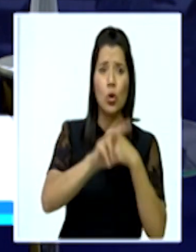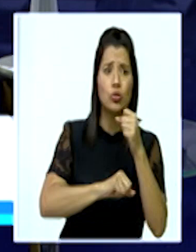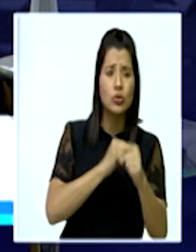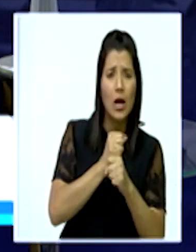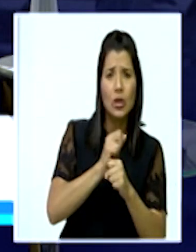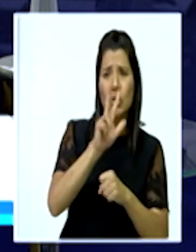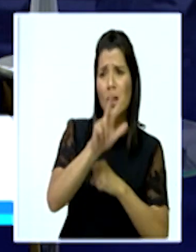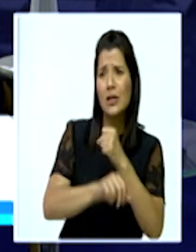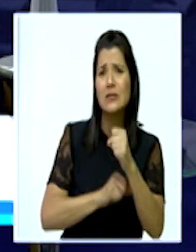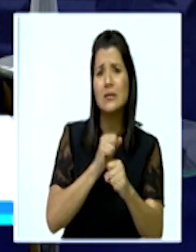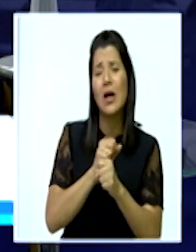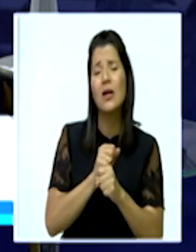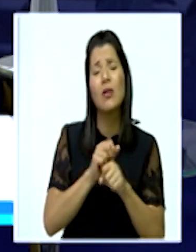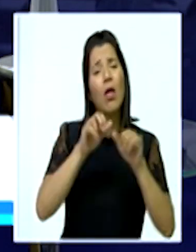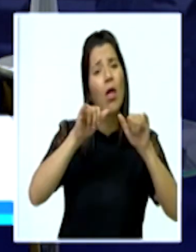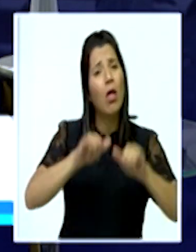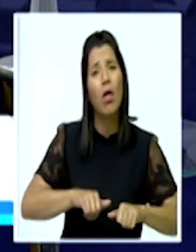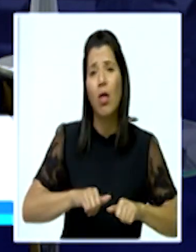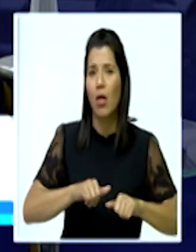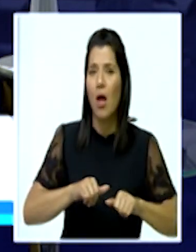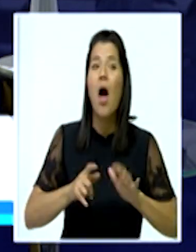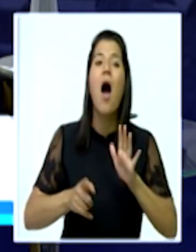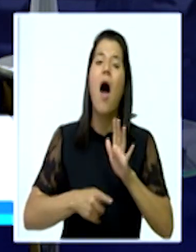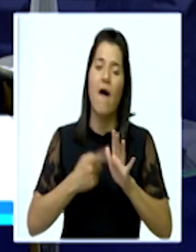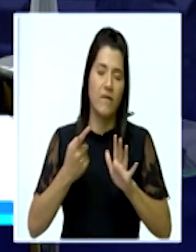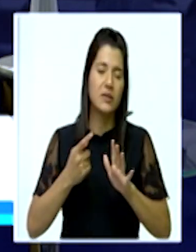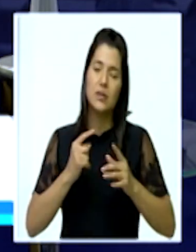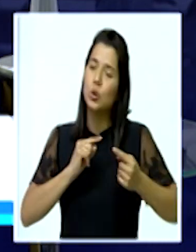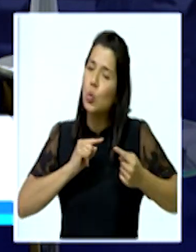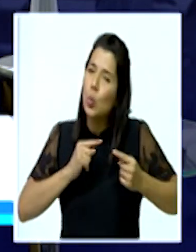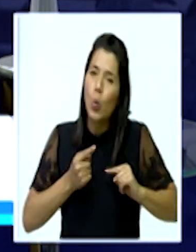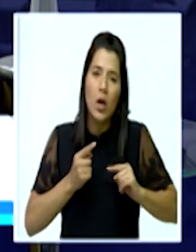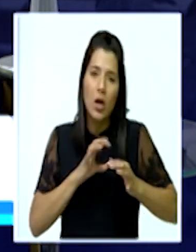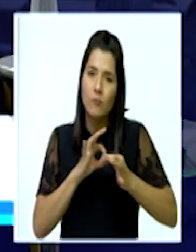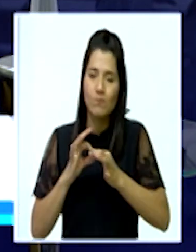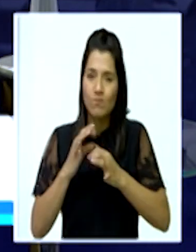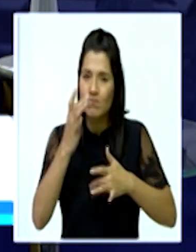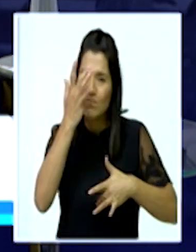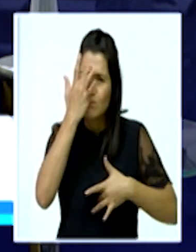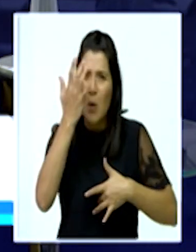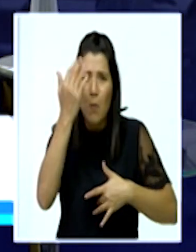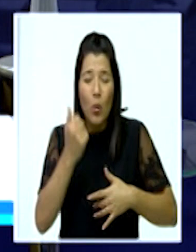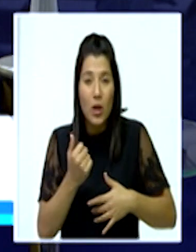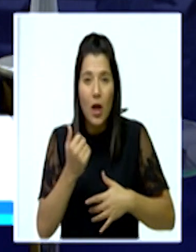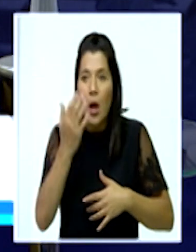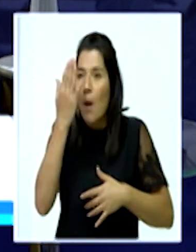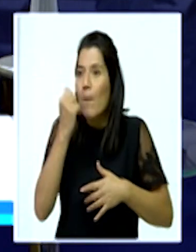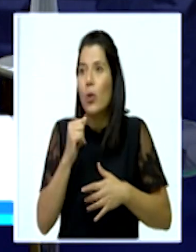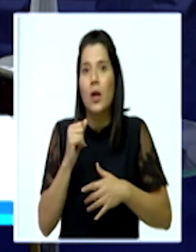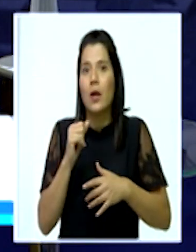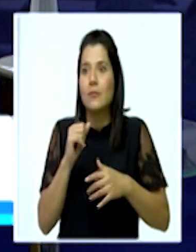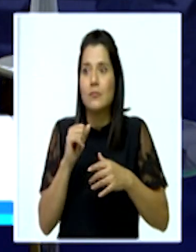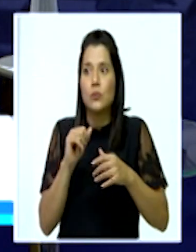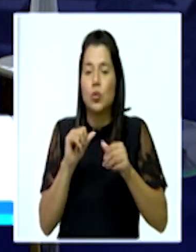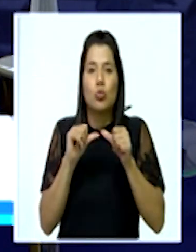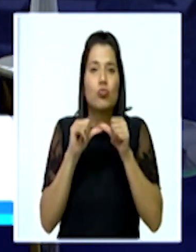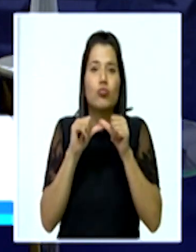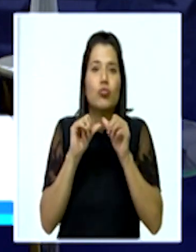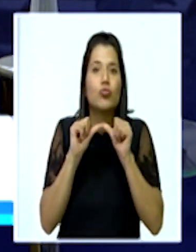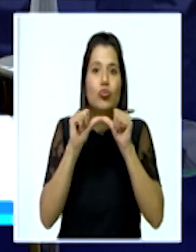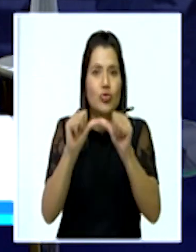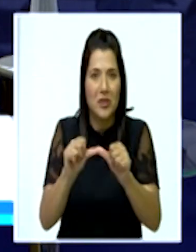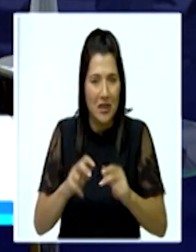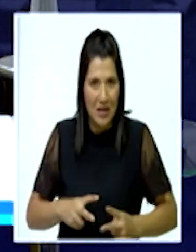le llamamos inclusive a veces un duelo patológico. Patológico porque no funcionas. Una vez que ya